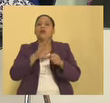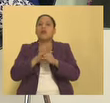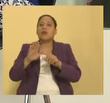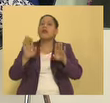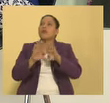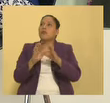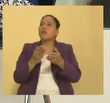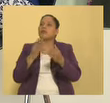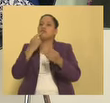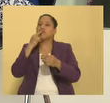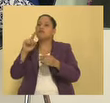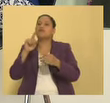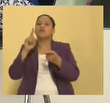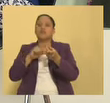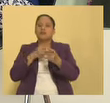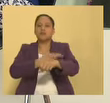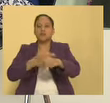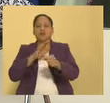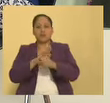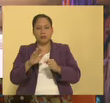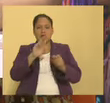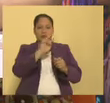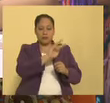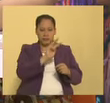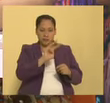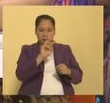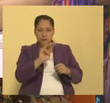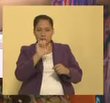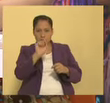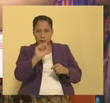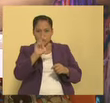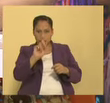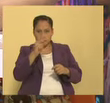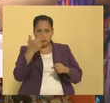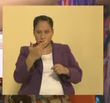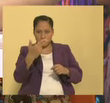presenta una queja. ¿Puedes repetir la página, por favor, abogada?